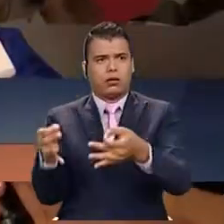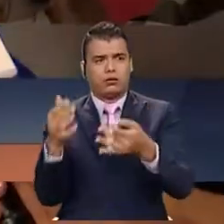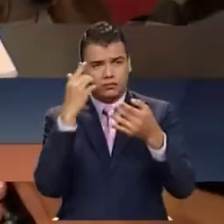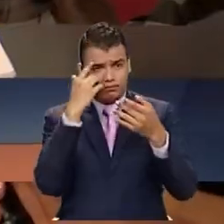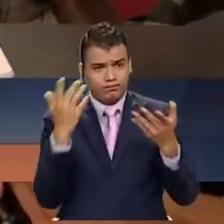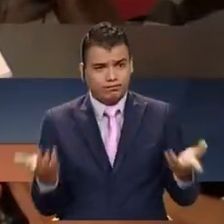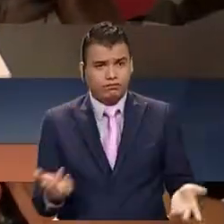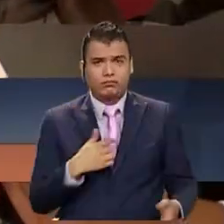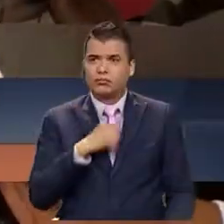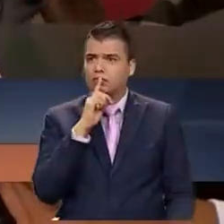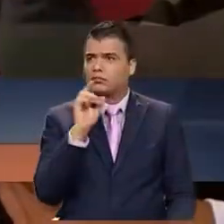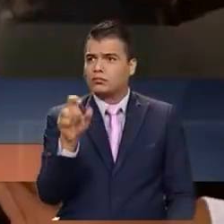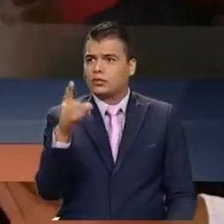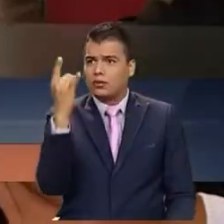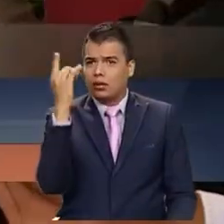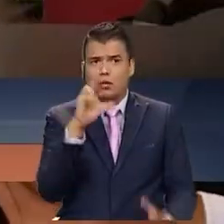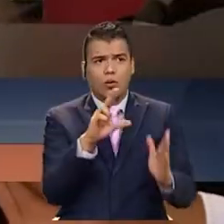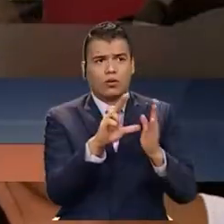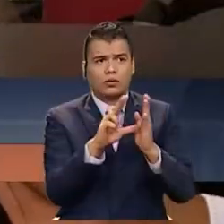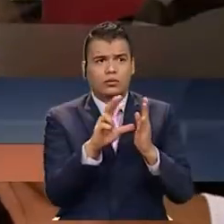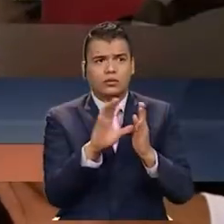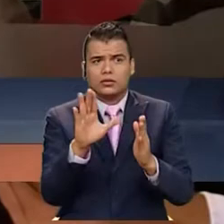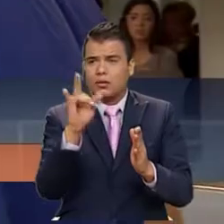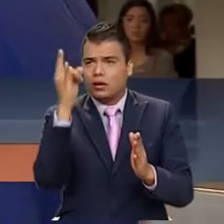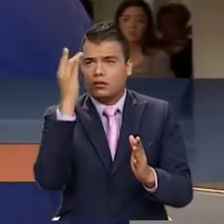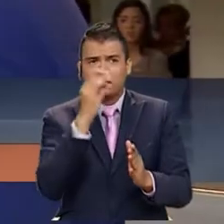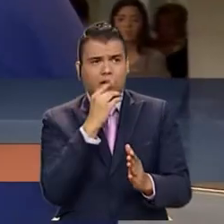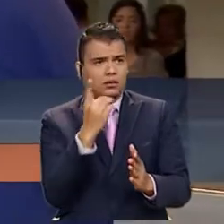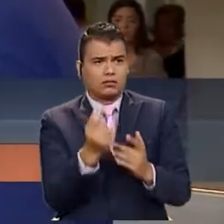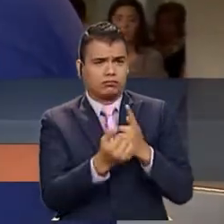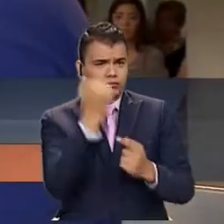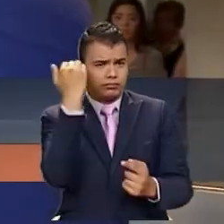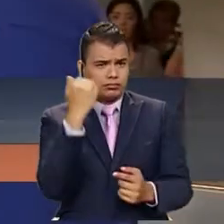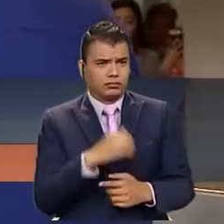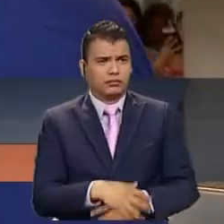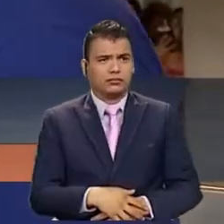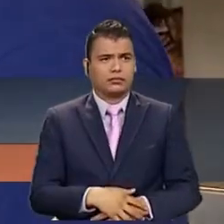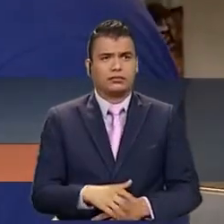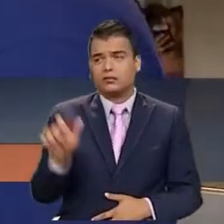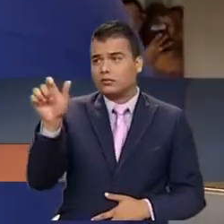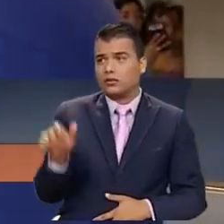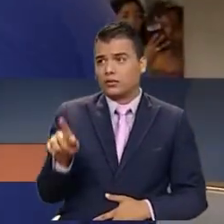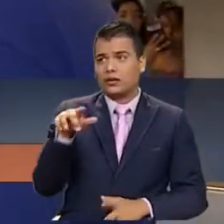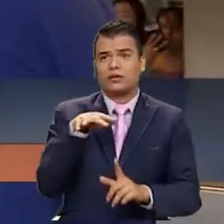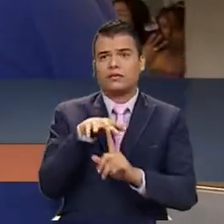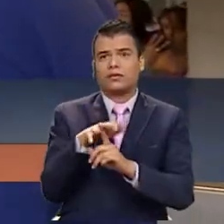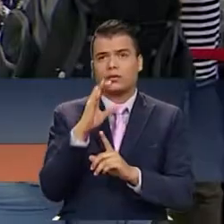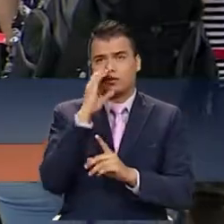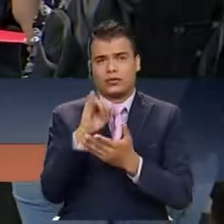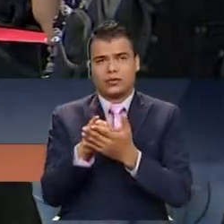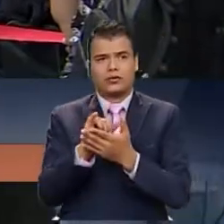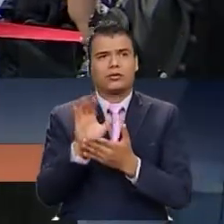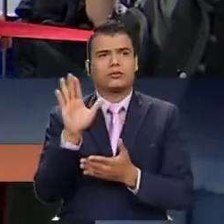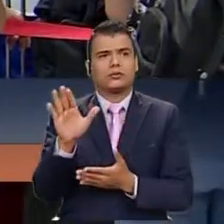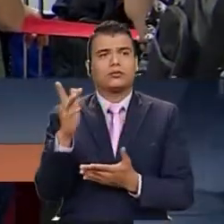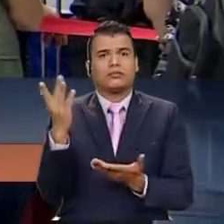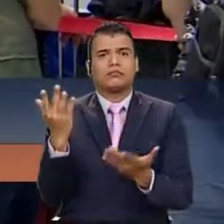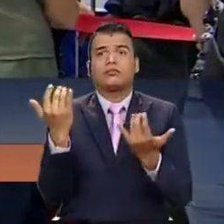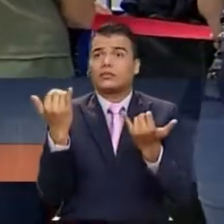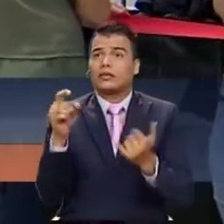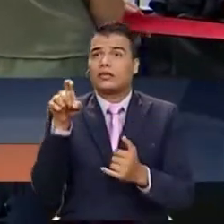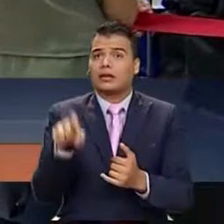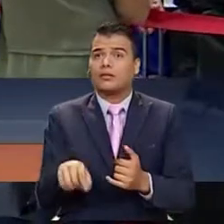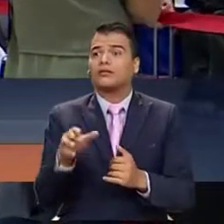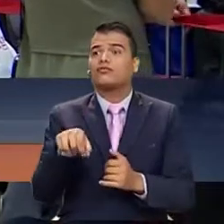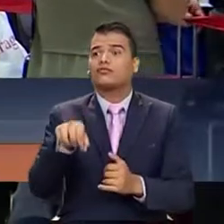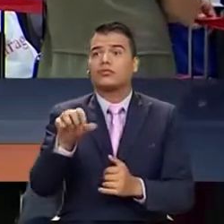decir, preguntamos que si nos daban hotel, que si nos daban algo, y no nos dan nada. Uno de los afectados es este hombre, quien tiene que presentarse